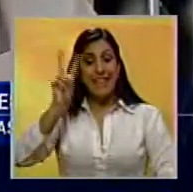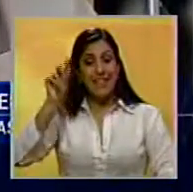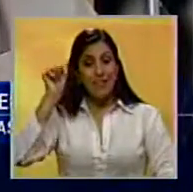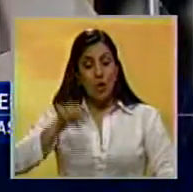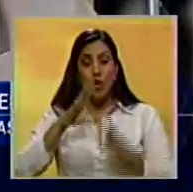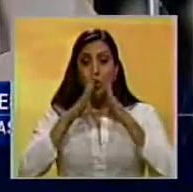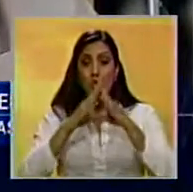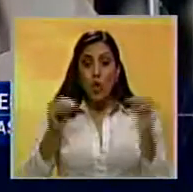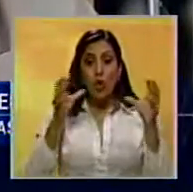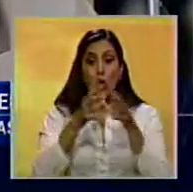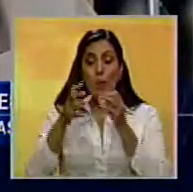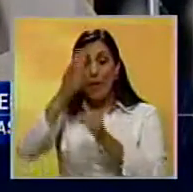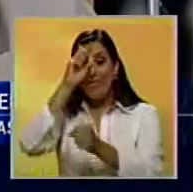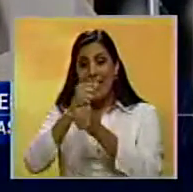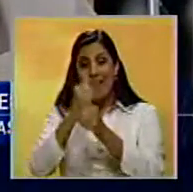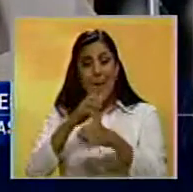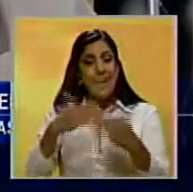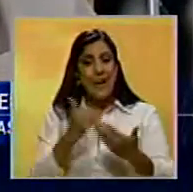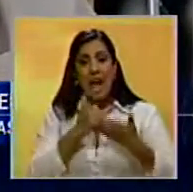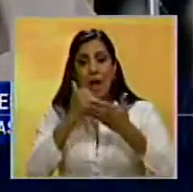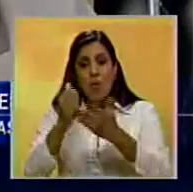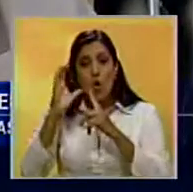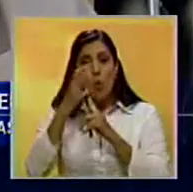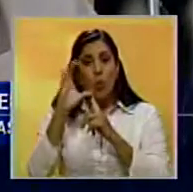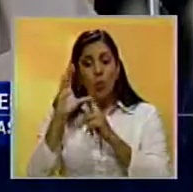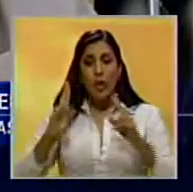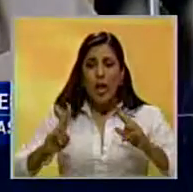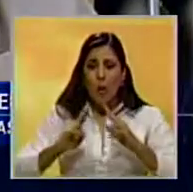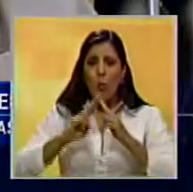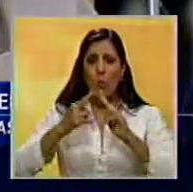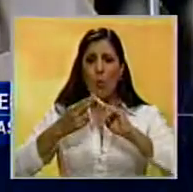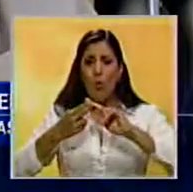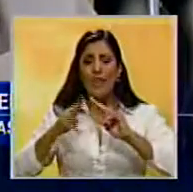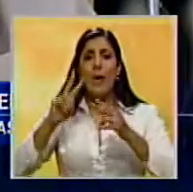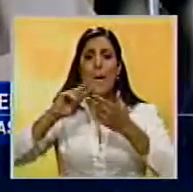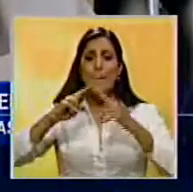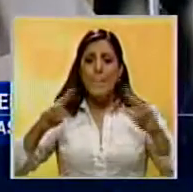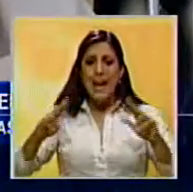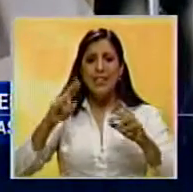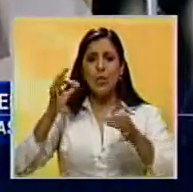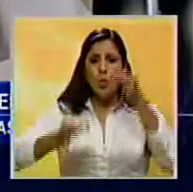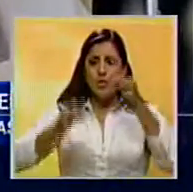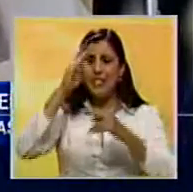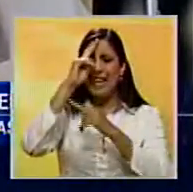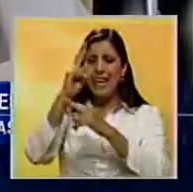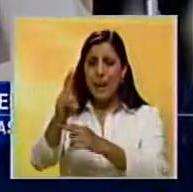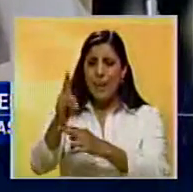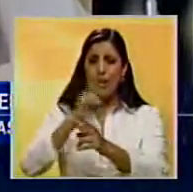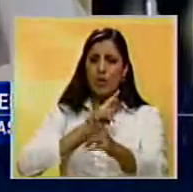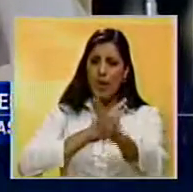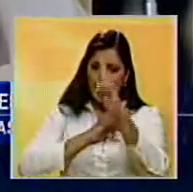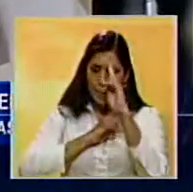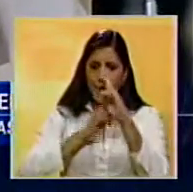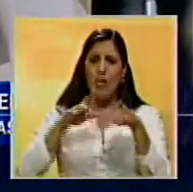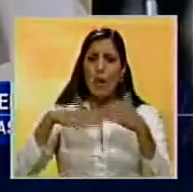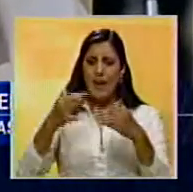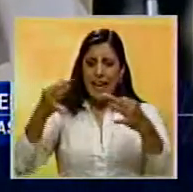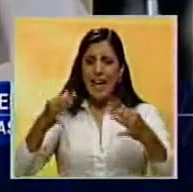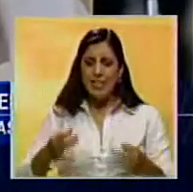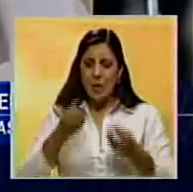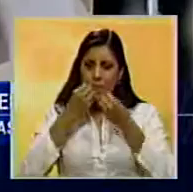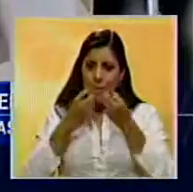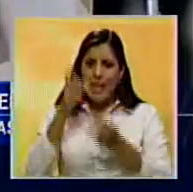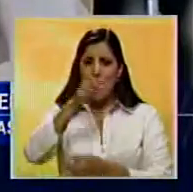todas las partes trabajen para favorecer la cultura del encuentro la justicia y respeto recíproco con el fin de garantizar el